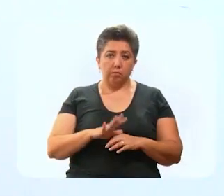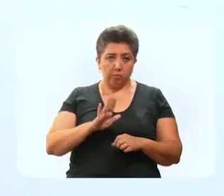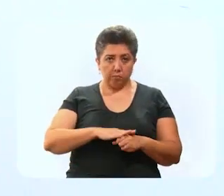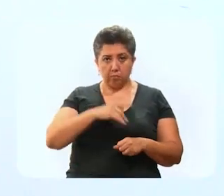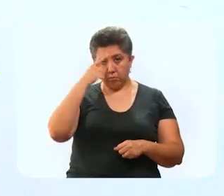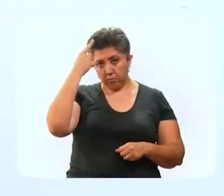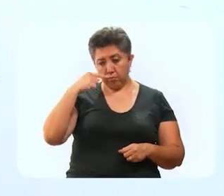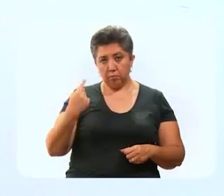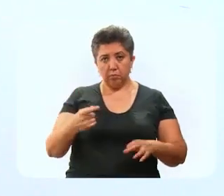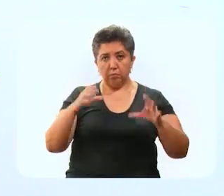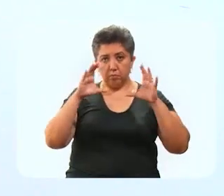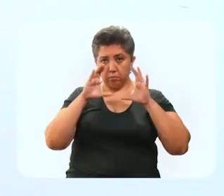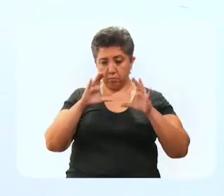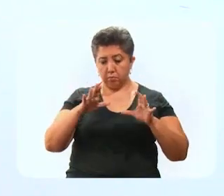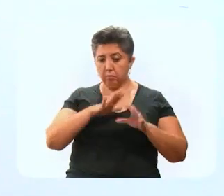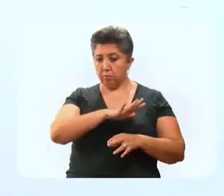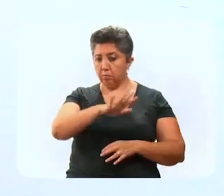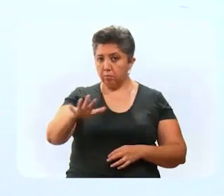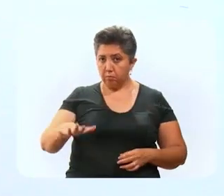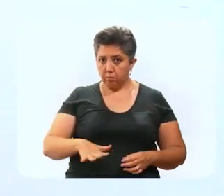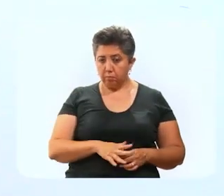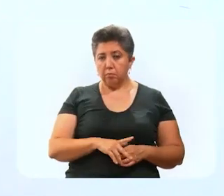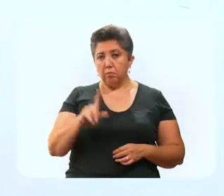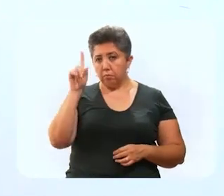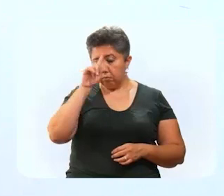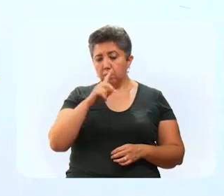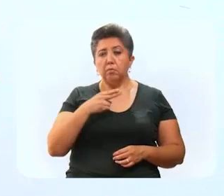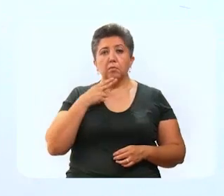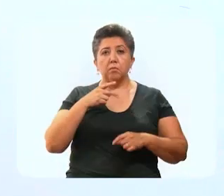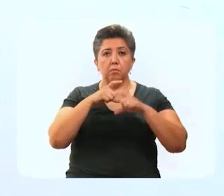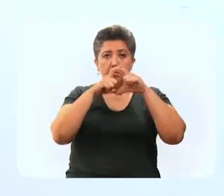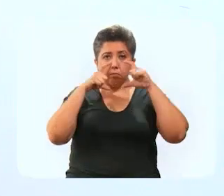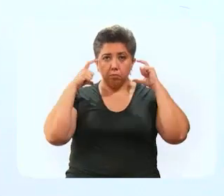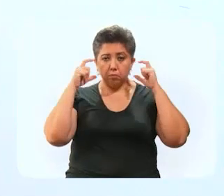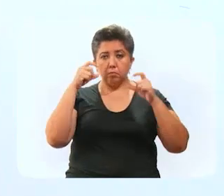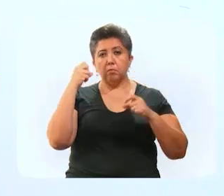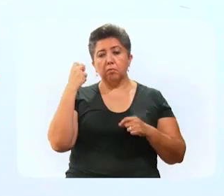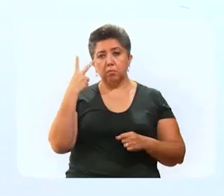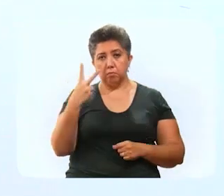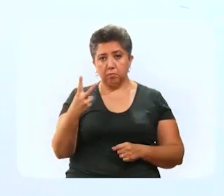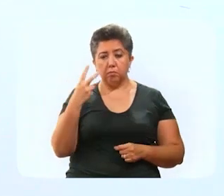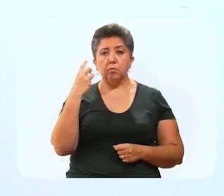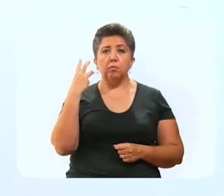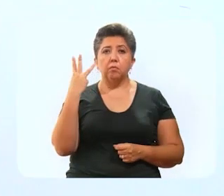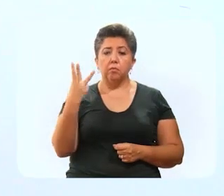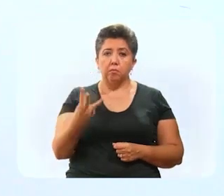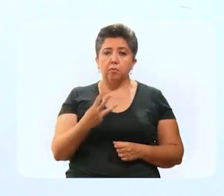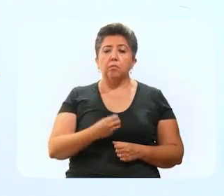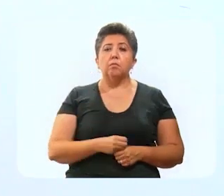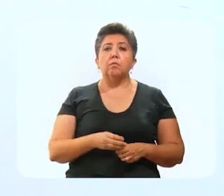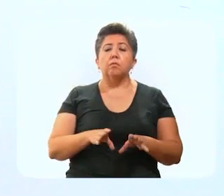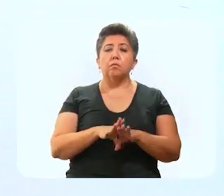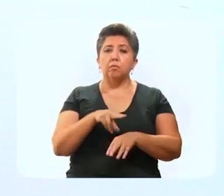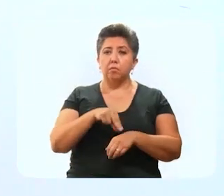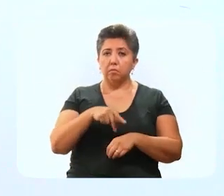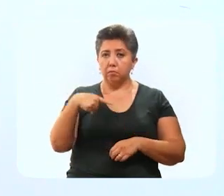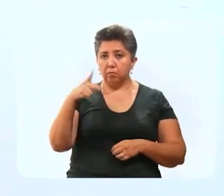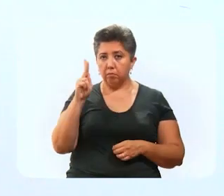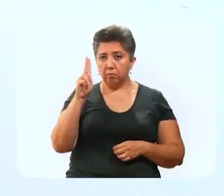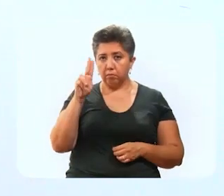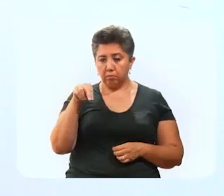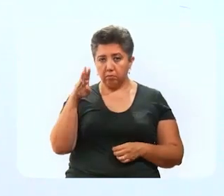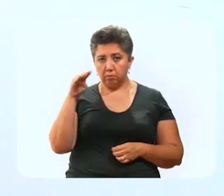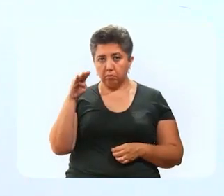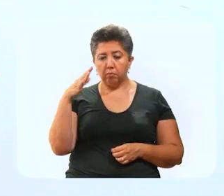Por lo que, para protegernos entre todos, se sugiere el uso de cubrebocas de 2 capas, tricapa o de uso grado médico